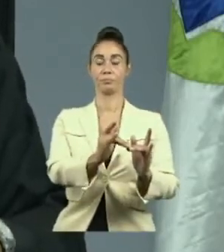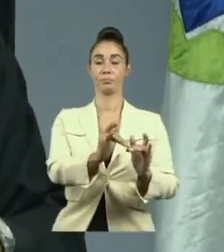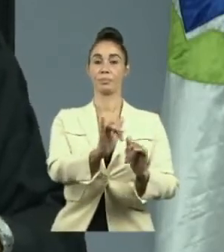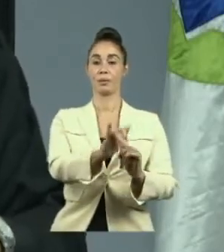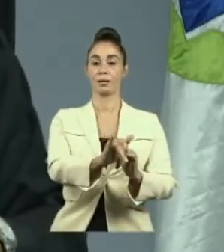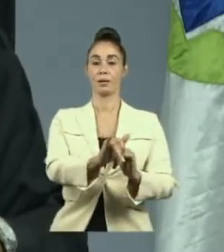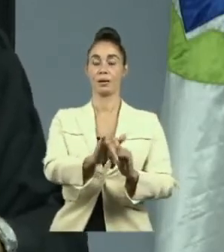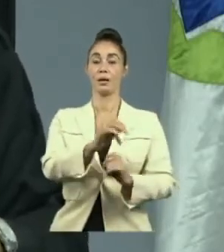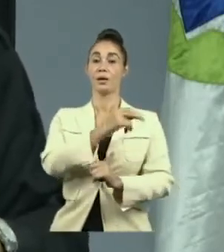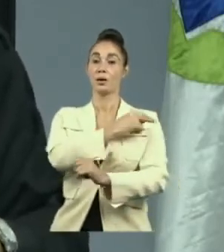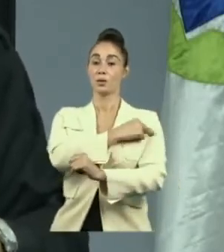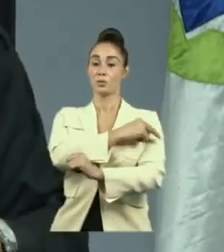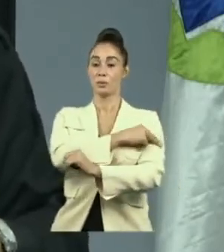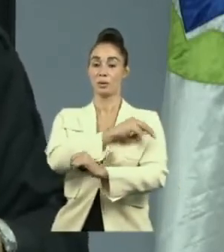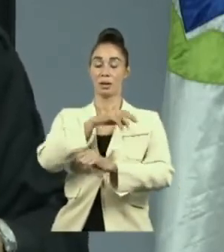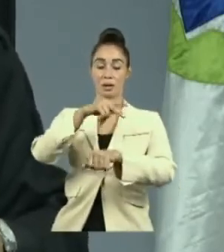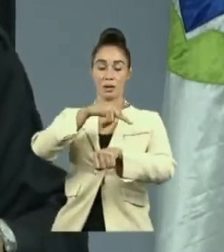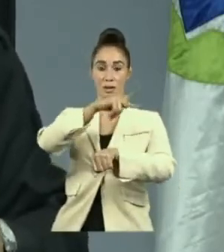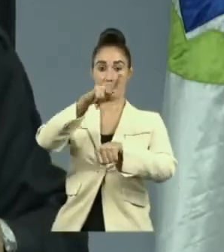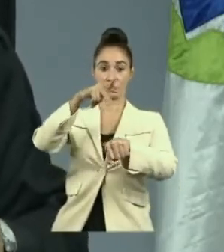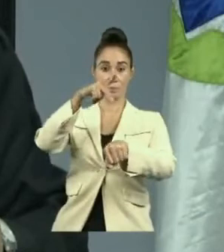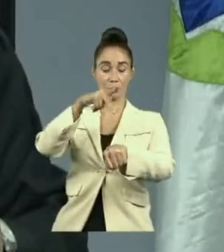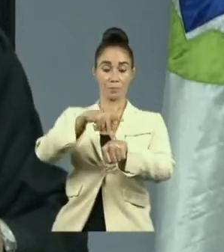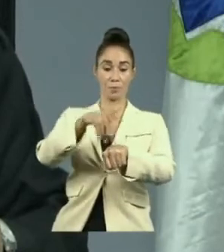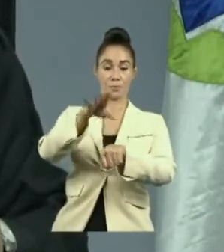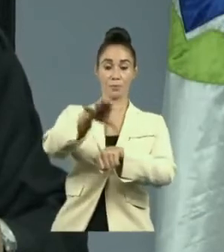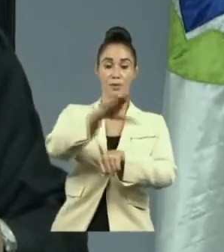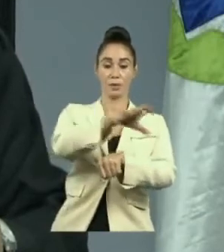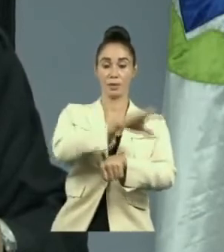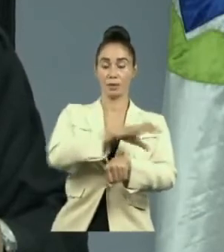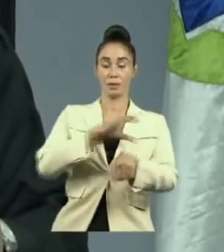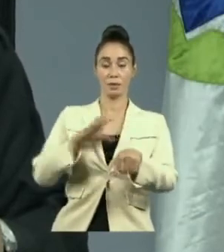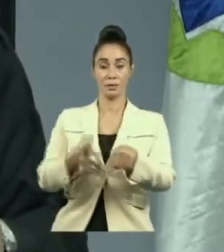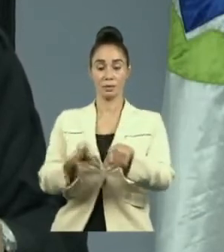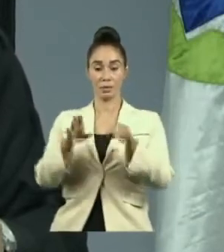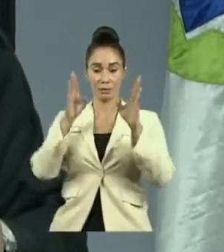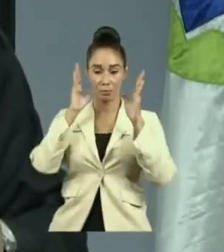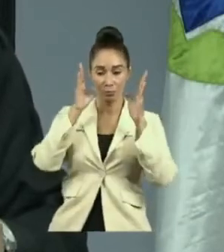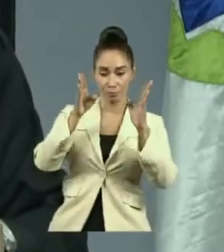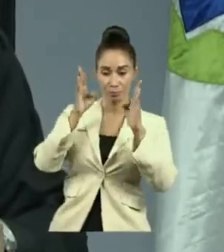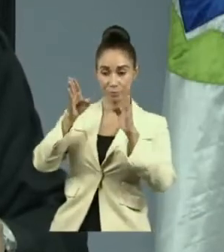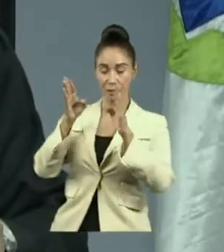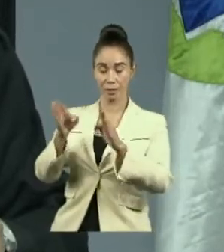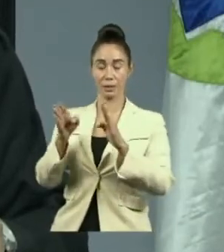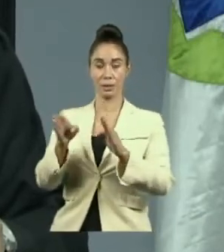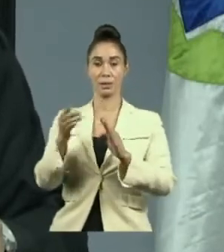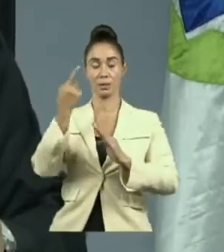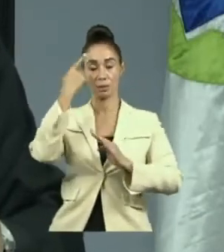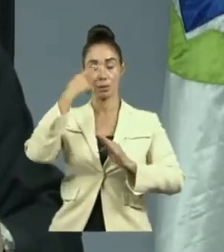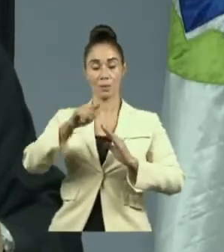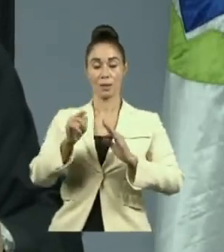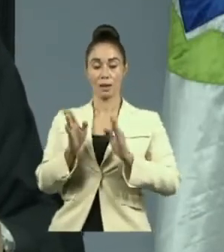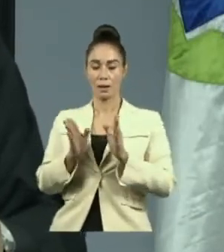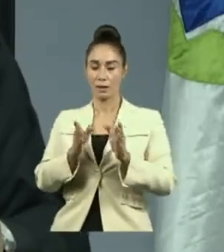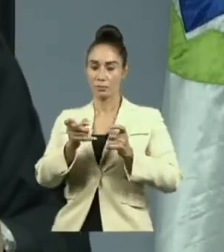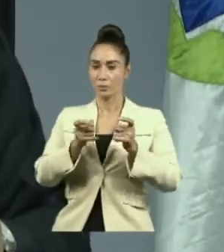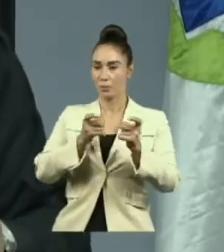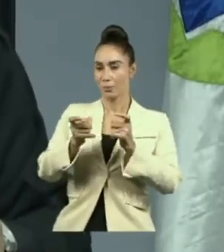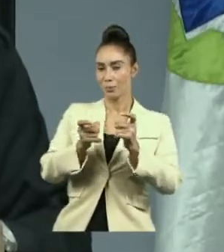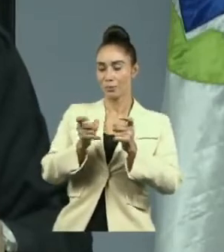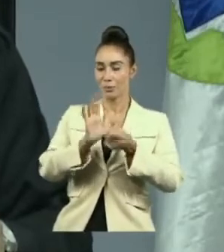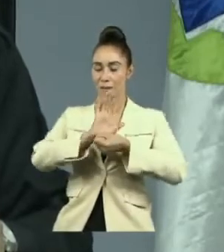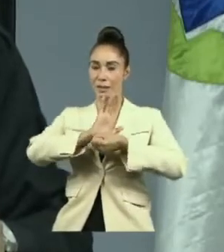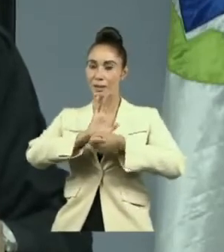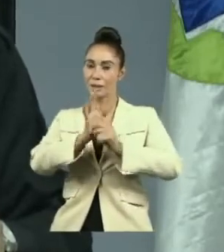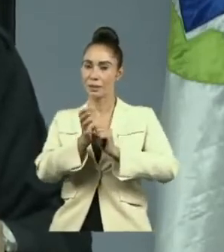los hospitales y provincias que están sirviendo de guía en estos momentos para la medición del comportamiento